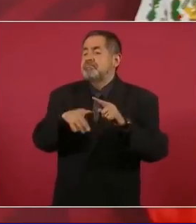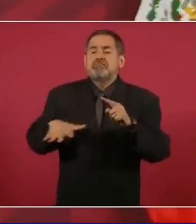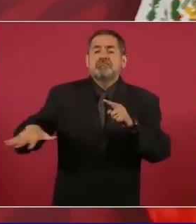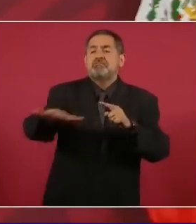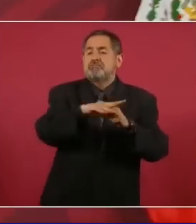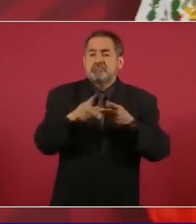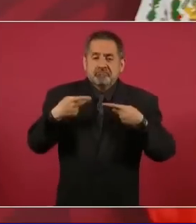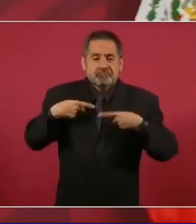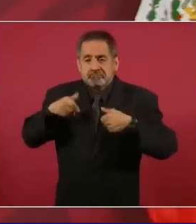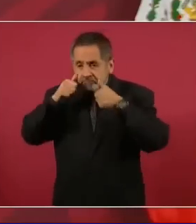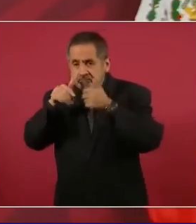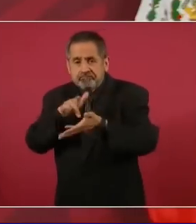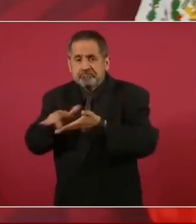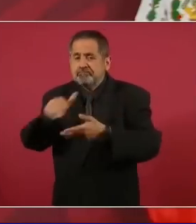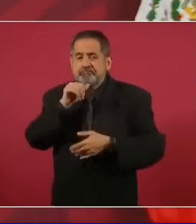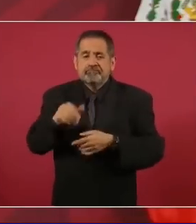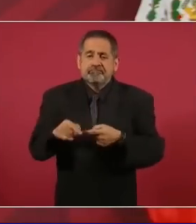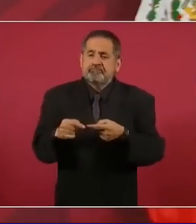pueblo.